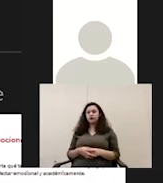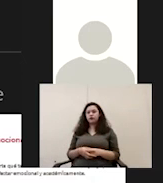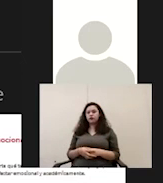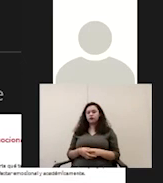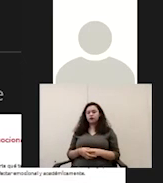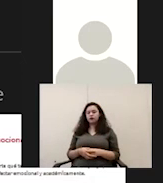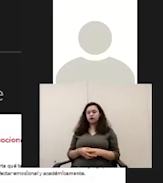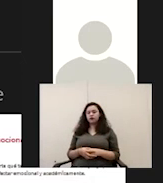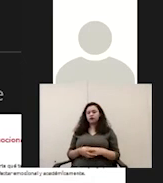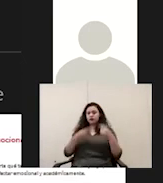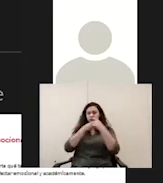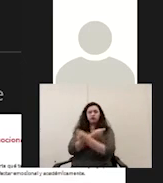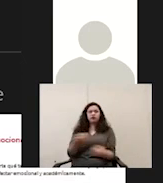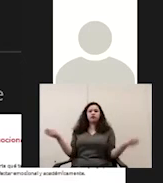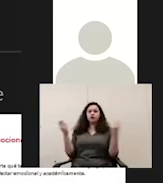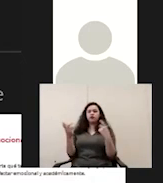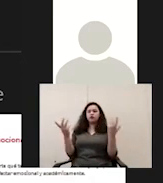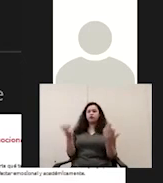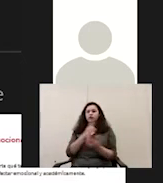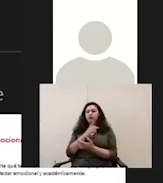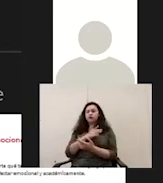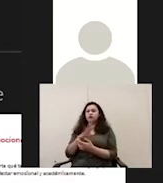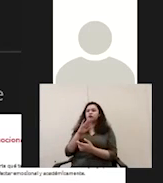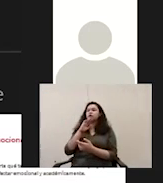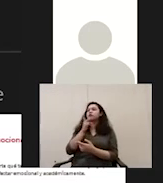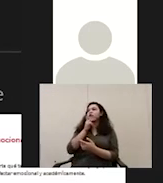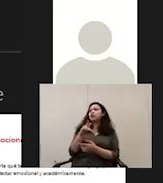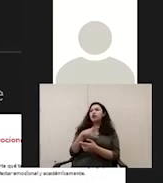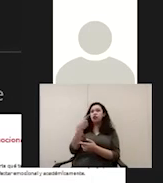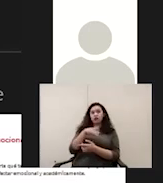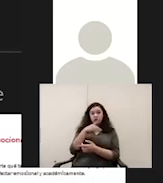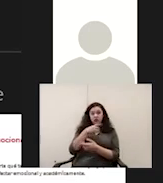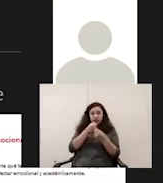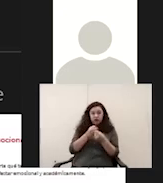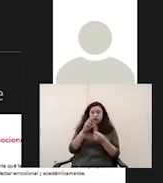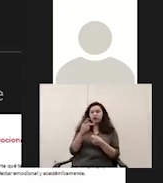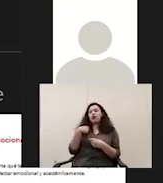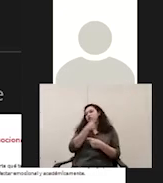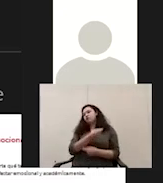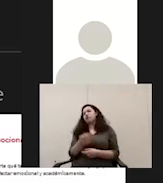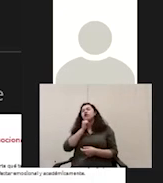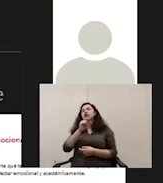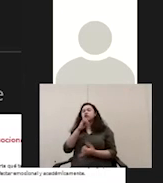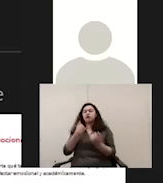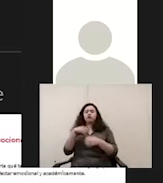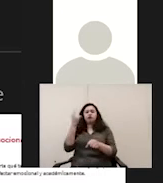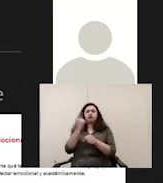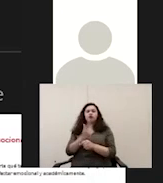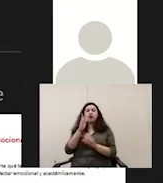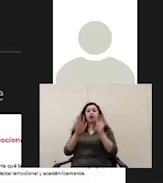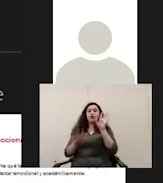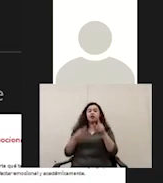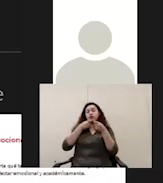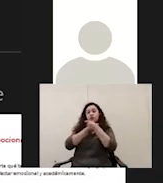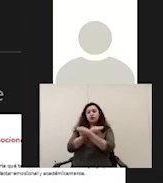los niños a los temores, ¿no? El que como papá no se les dé la seguridad. Y bueno, hemos notado que a veces los niños toman